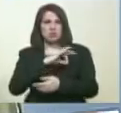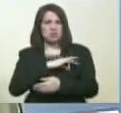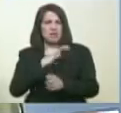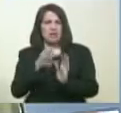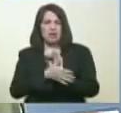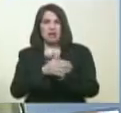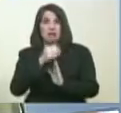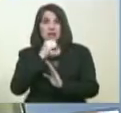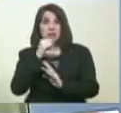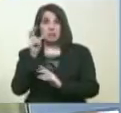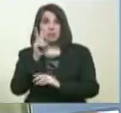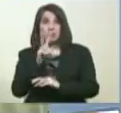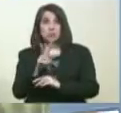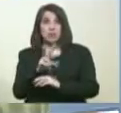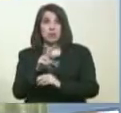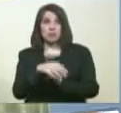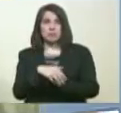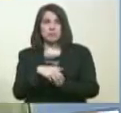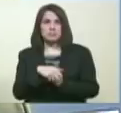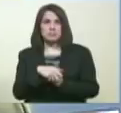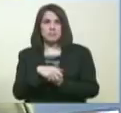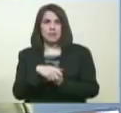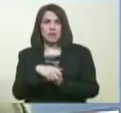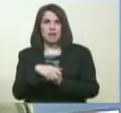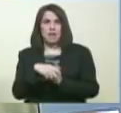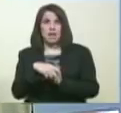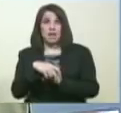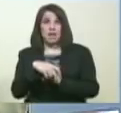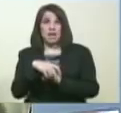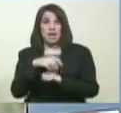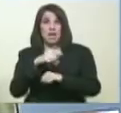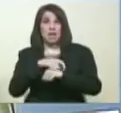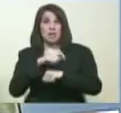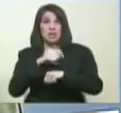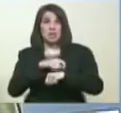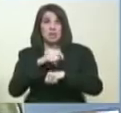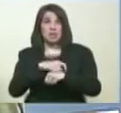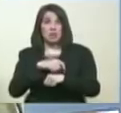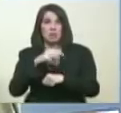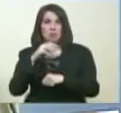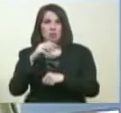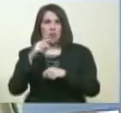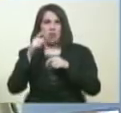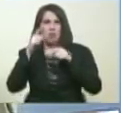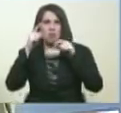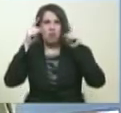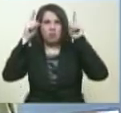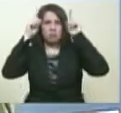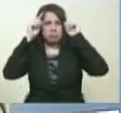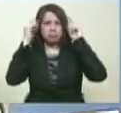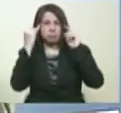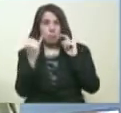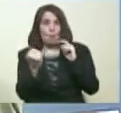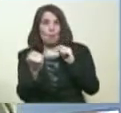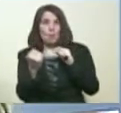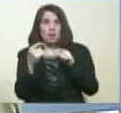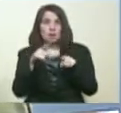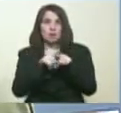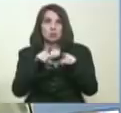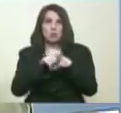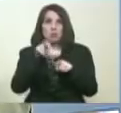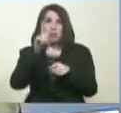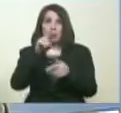qué época? En época de vaca flaca, de dificultades, de guerra económica, año 2015, 16,